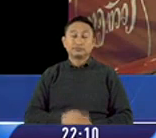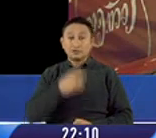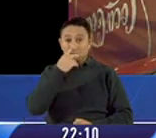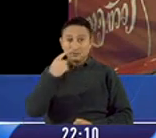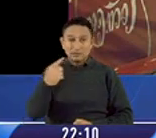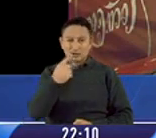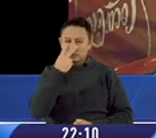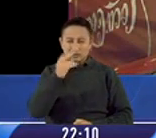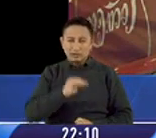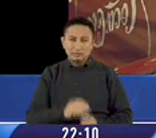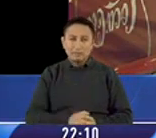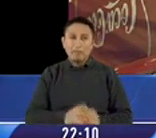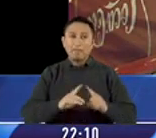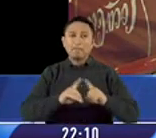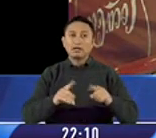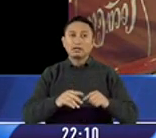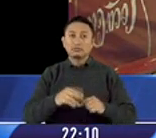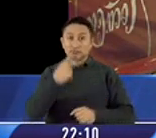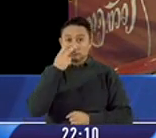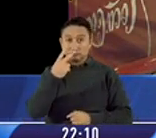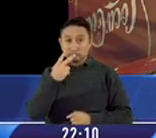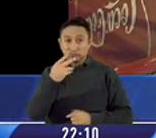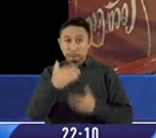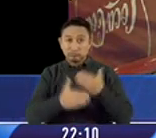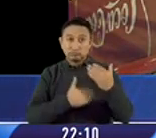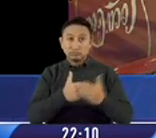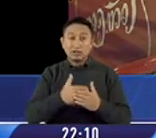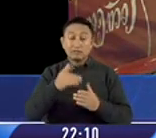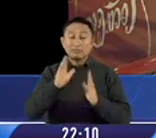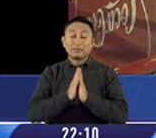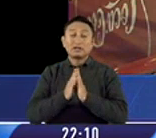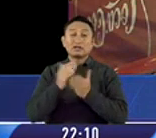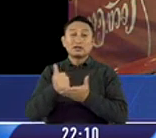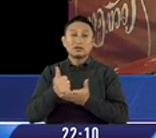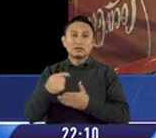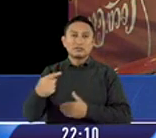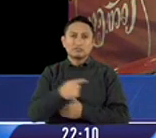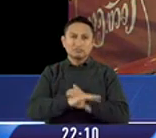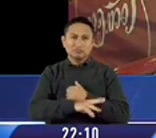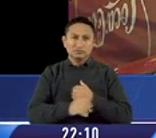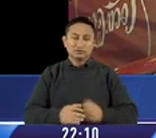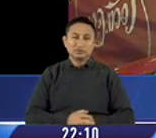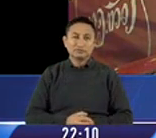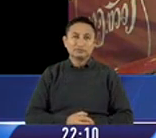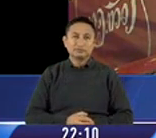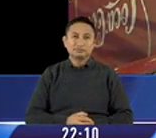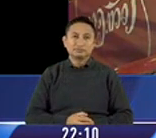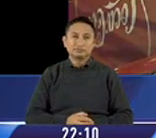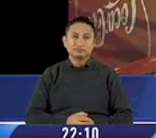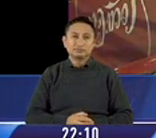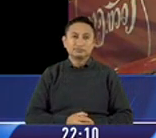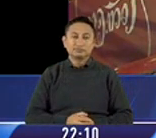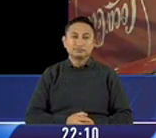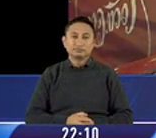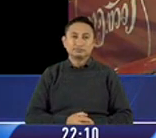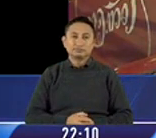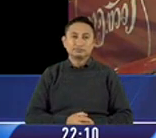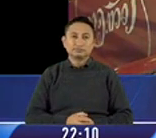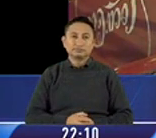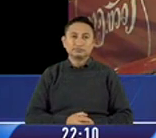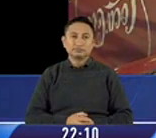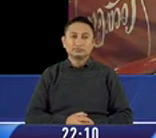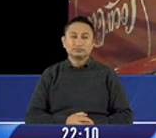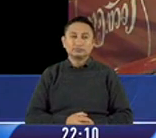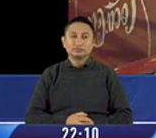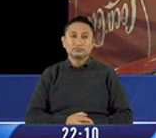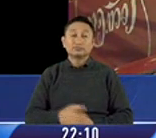que sucedió, pero las sombras y los posteriores gritos dan fe del delito cometido. ¡Los de la moto les acaban de robar a los